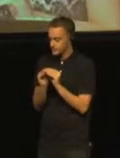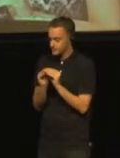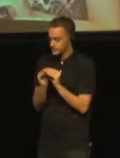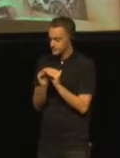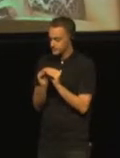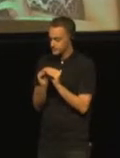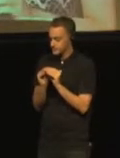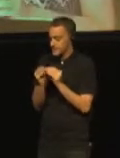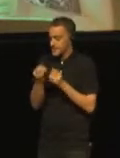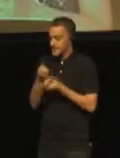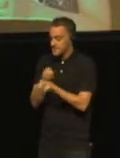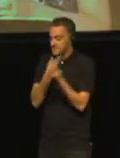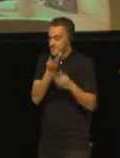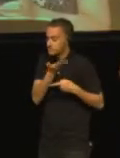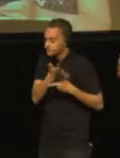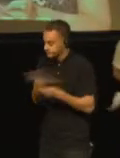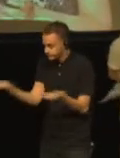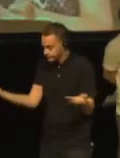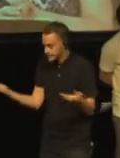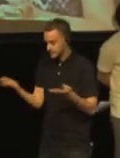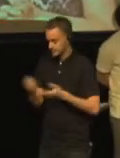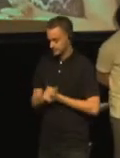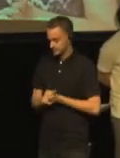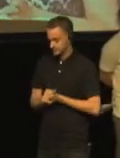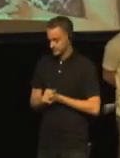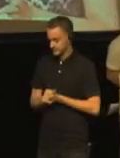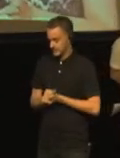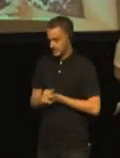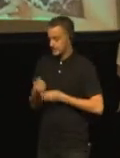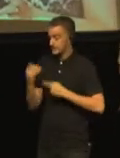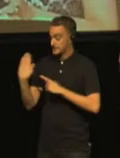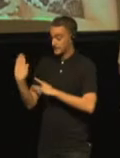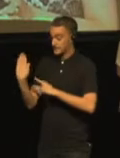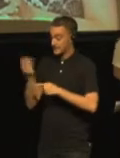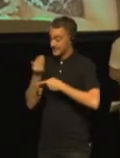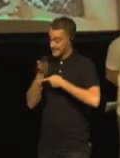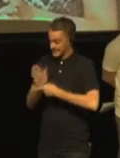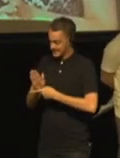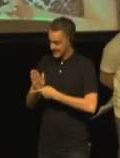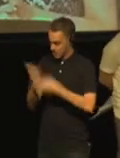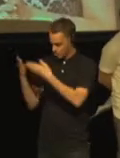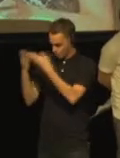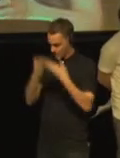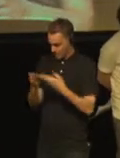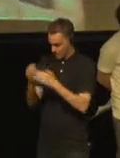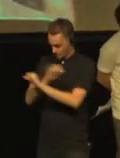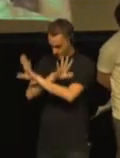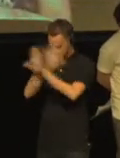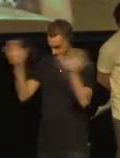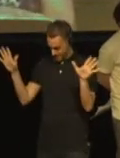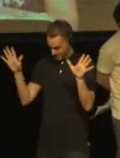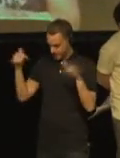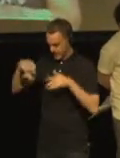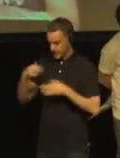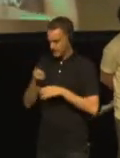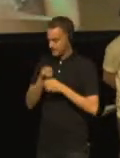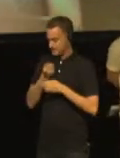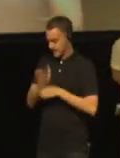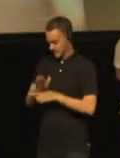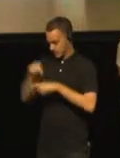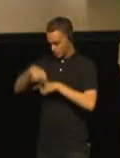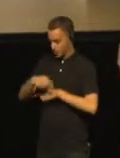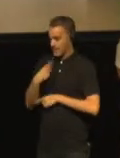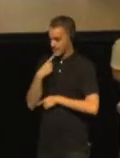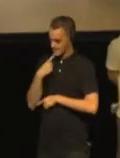tan amplio de información y presentarlo de manera clara en nuestro informe y presentároslo aquí a vosotros hoy. Fue difícil, pero lo hemos